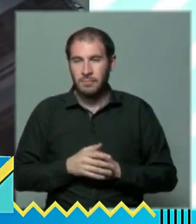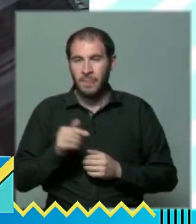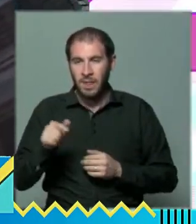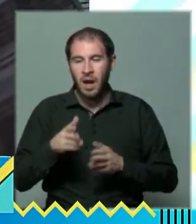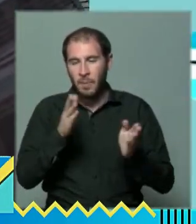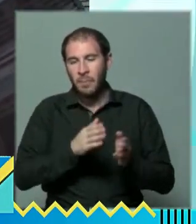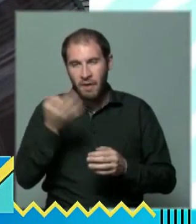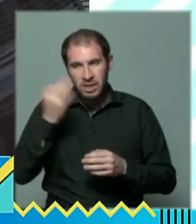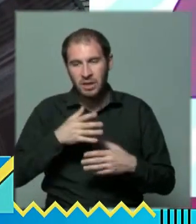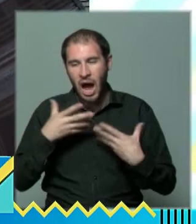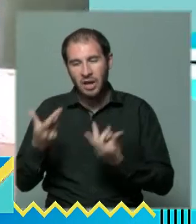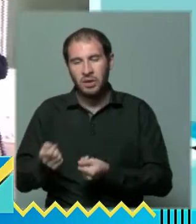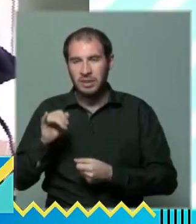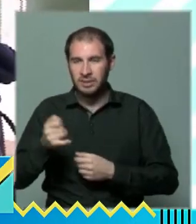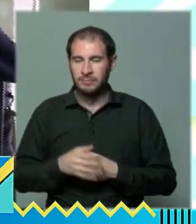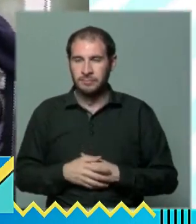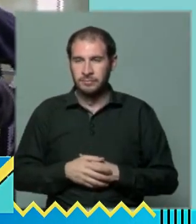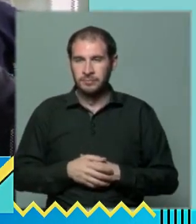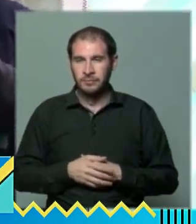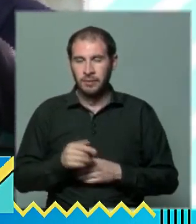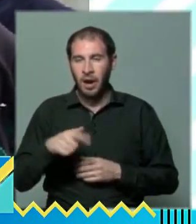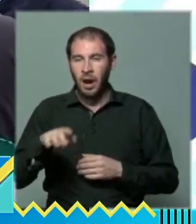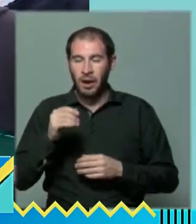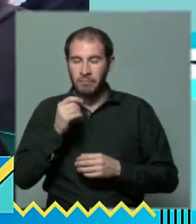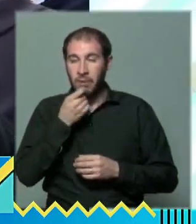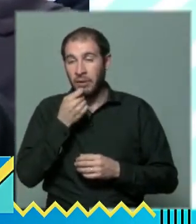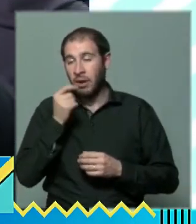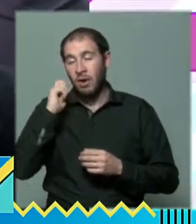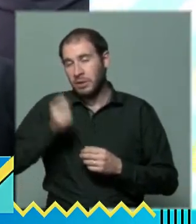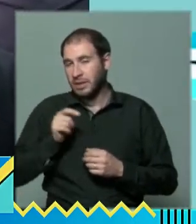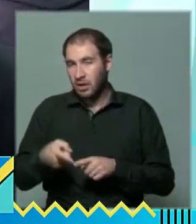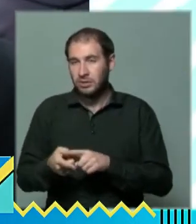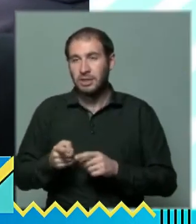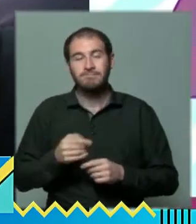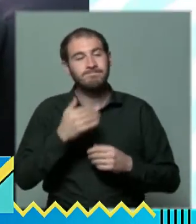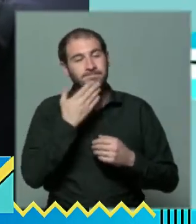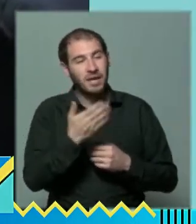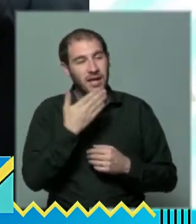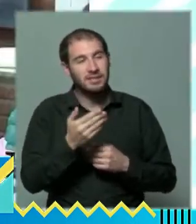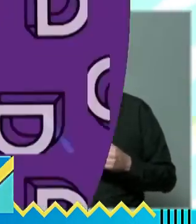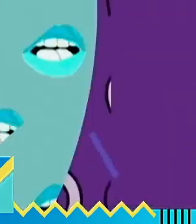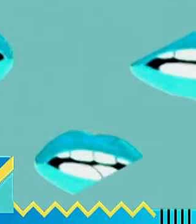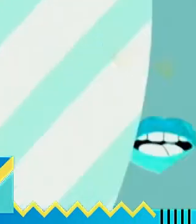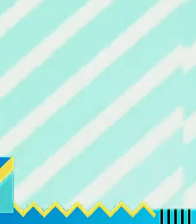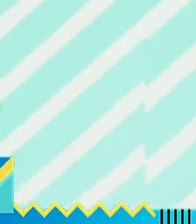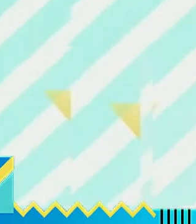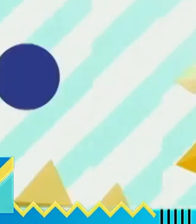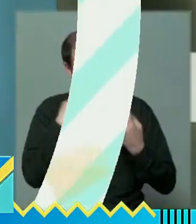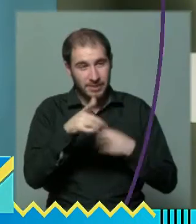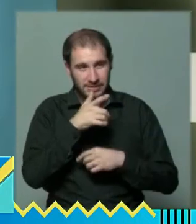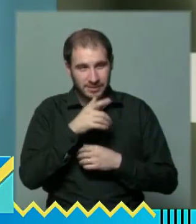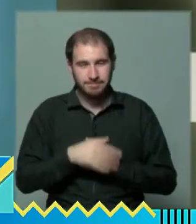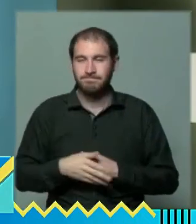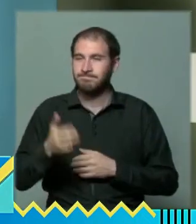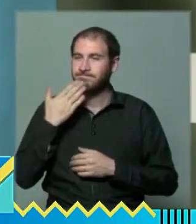ese profesional que pueda acompañar cuando el caso sea judicializado. Perfecto. Sonia, muchísimas gracias por la comunicación telefónica con Distintos